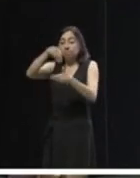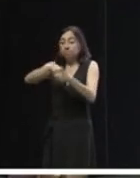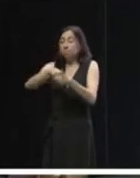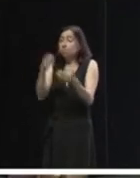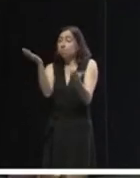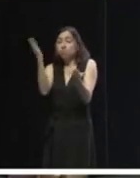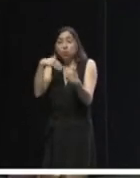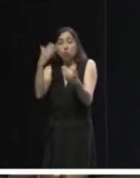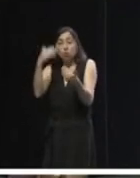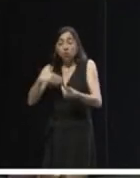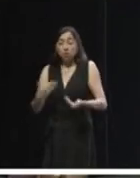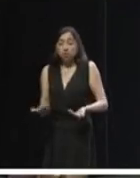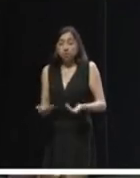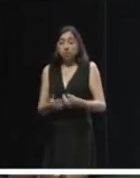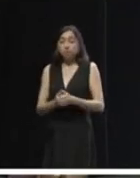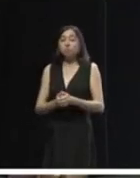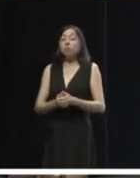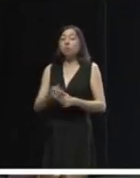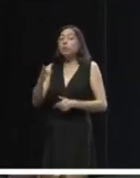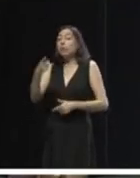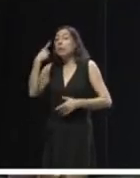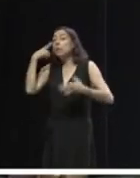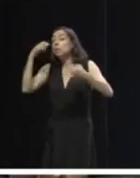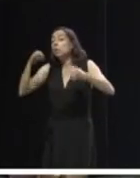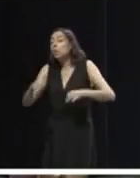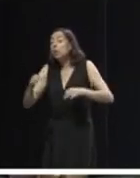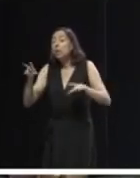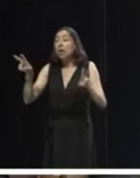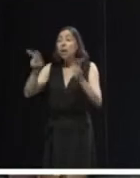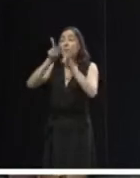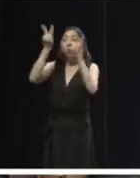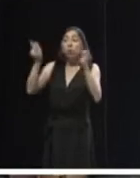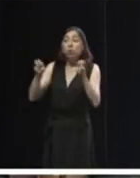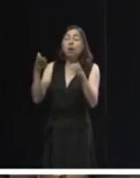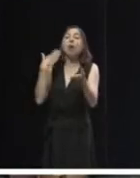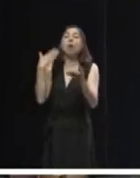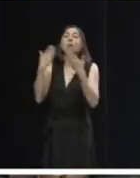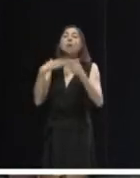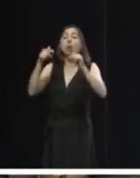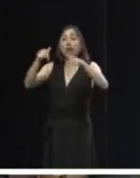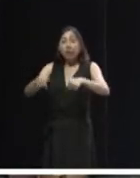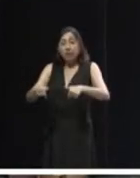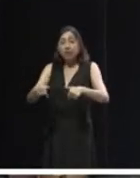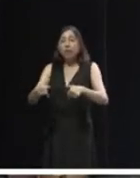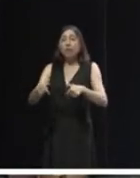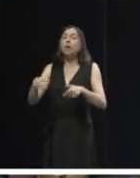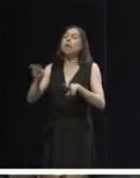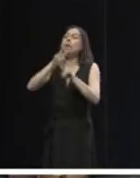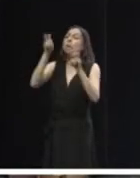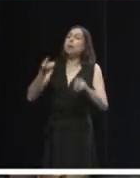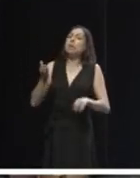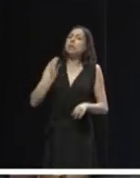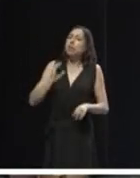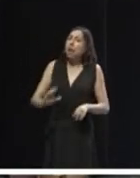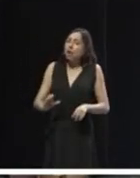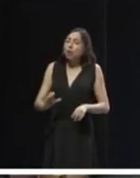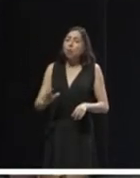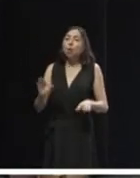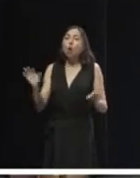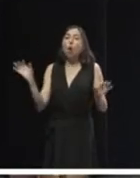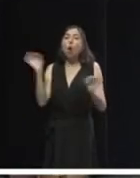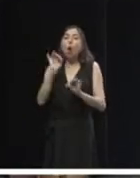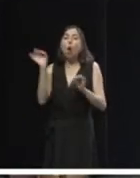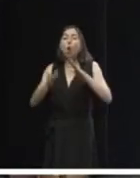presente. En el que seguramente de los temas que hemos hablado aquí, de los salarios o de